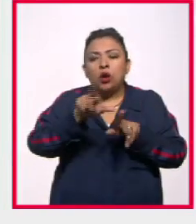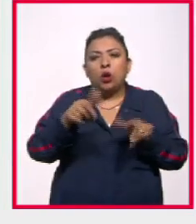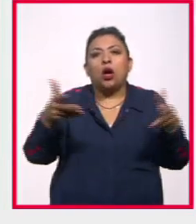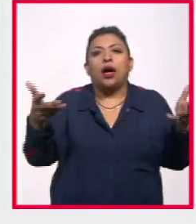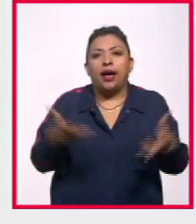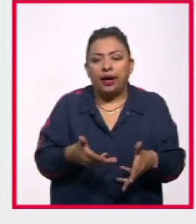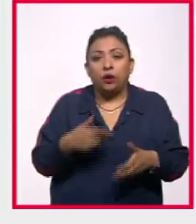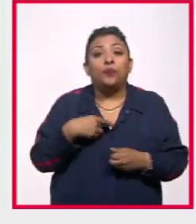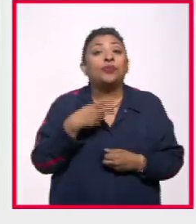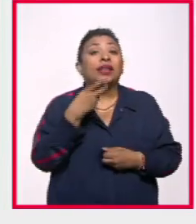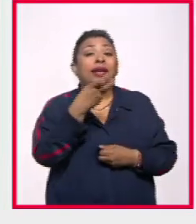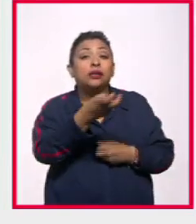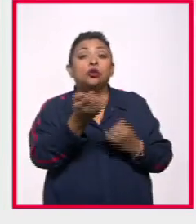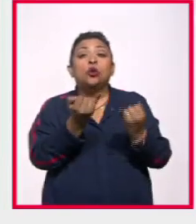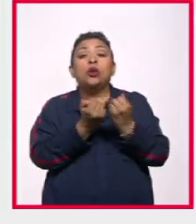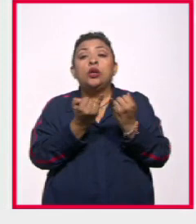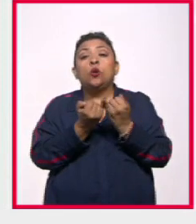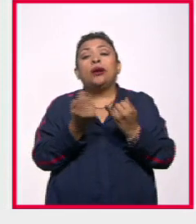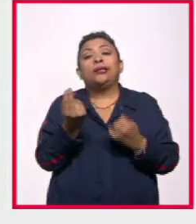está implicando